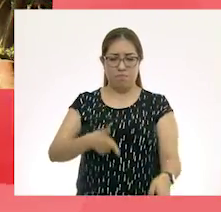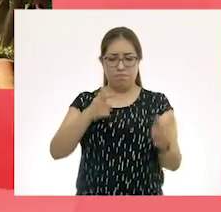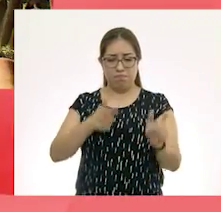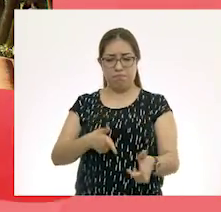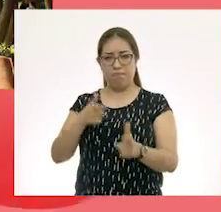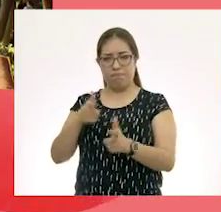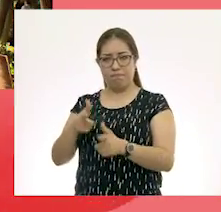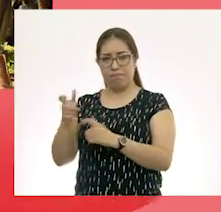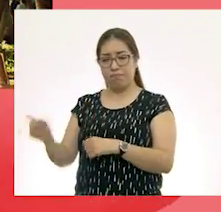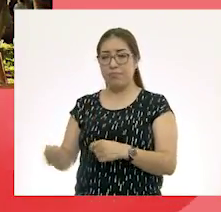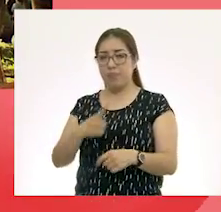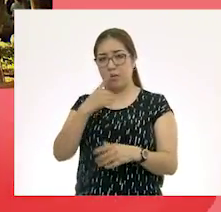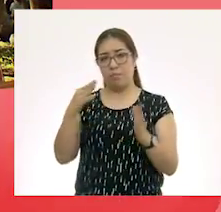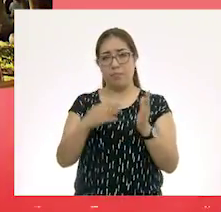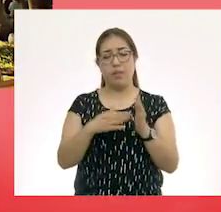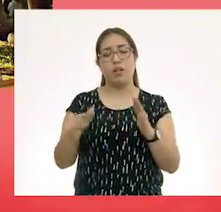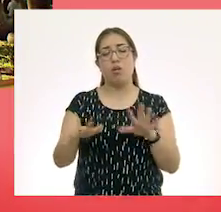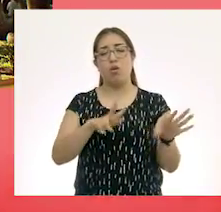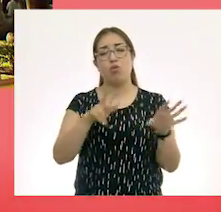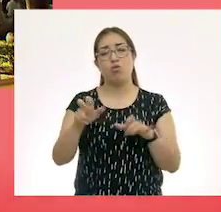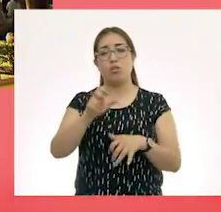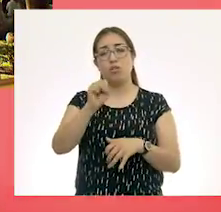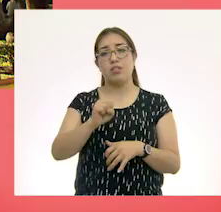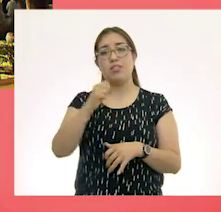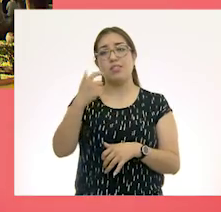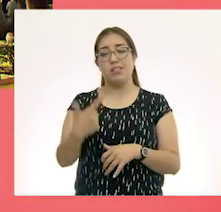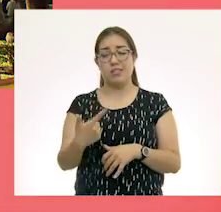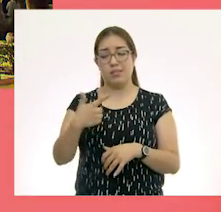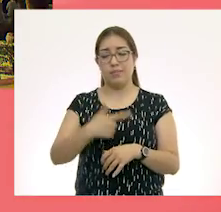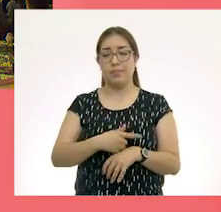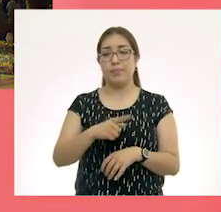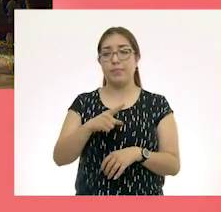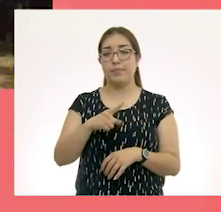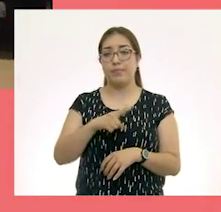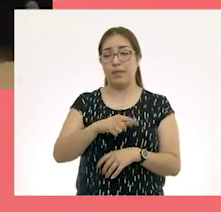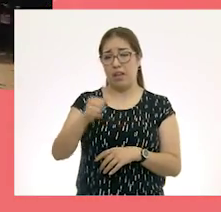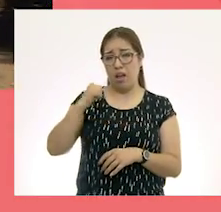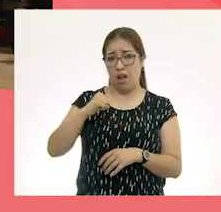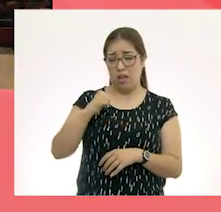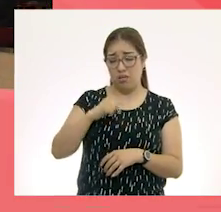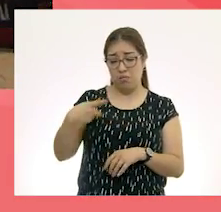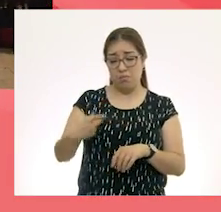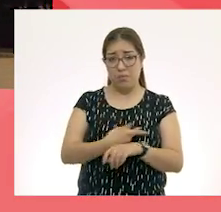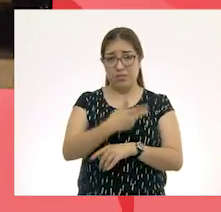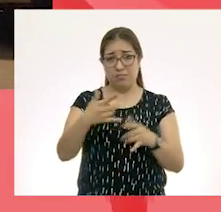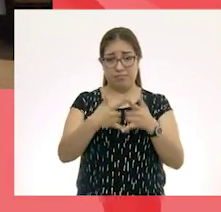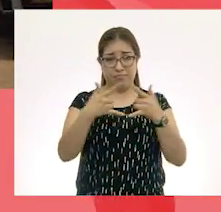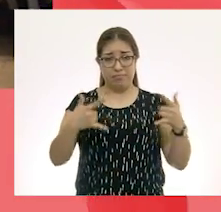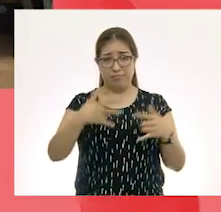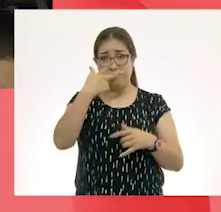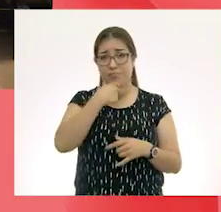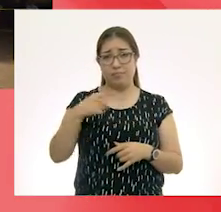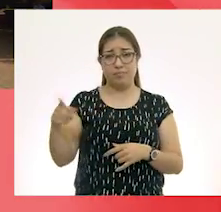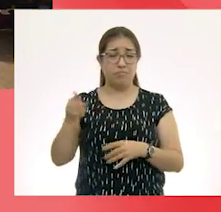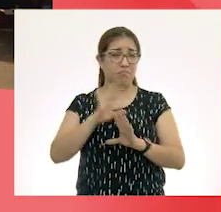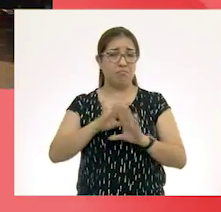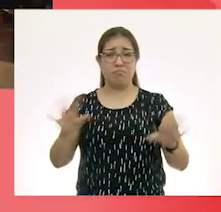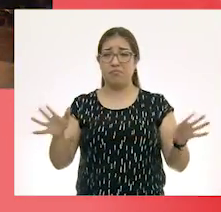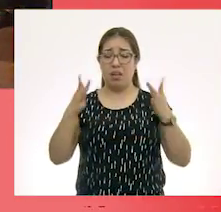1867, Maximiliano de Habsburgo entregó su espada al general Escobedo, lo cual significaba una absoluta